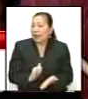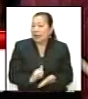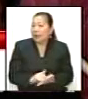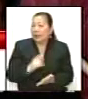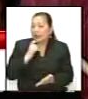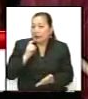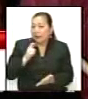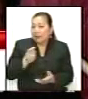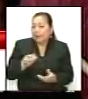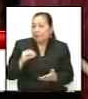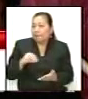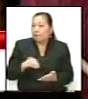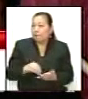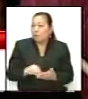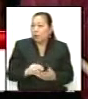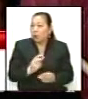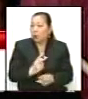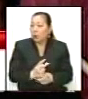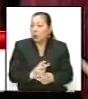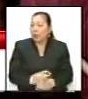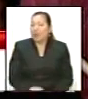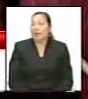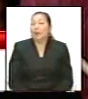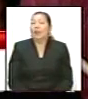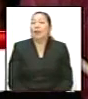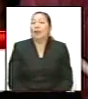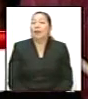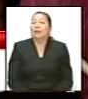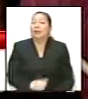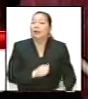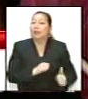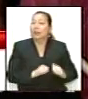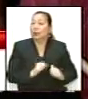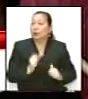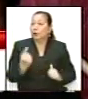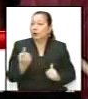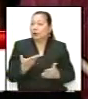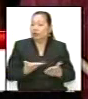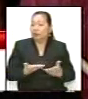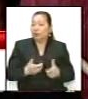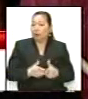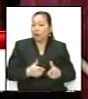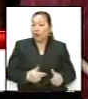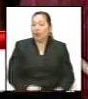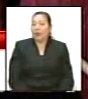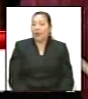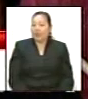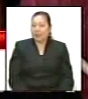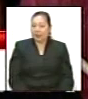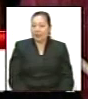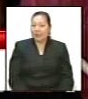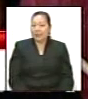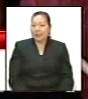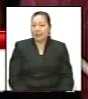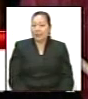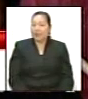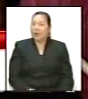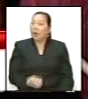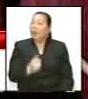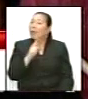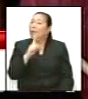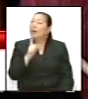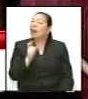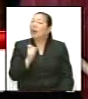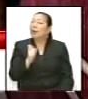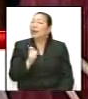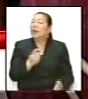están tomando como prevención, ya que las afectadas son zonas reincidentes? Otra pregunta, ¿qué tipo